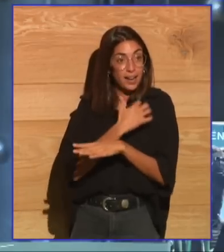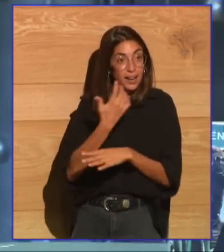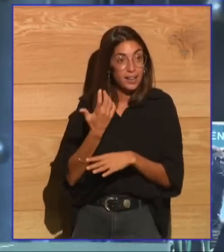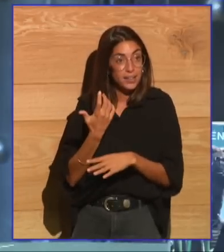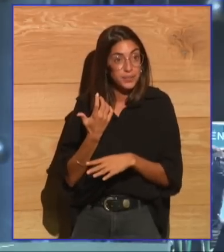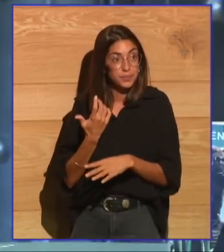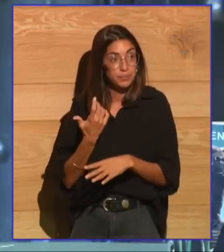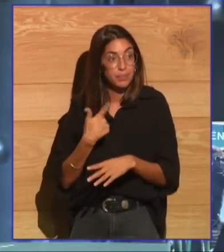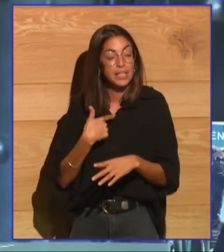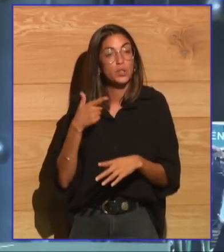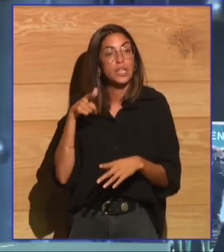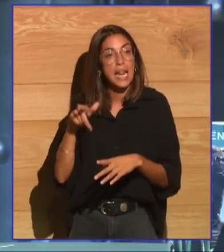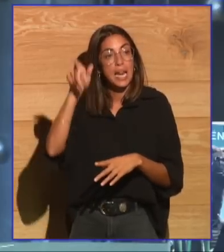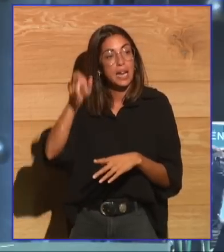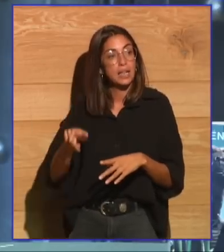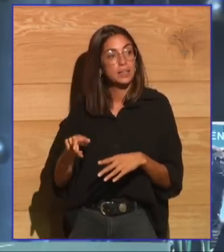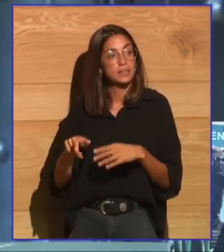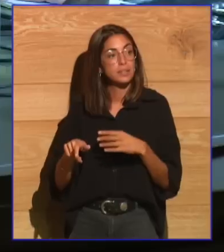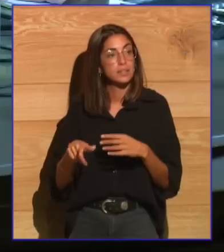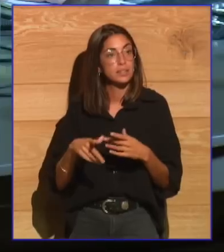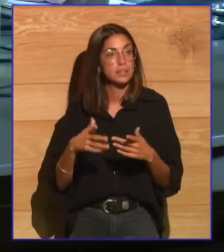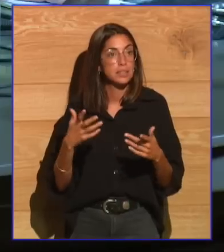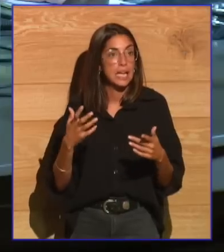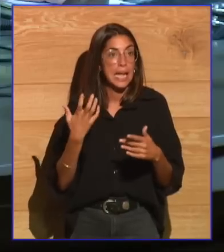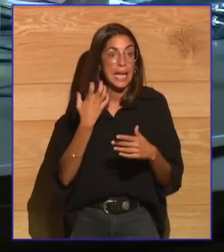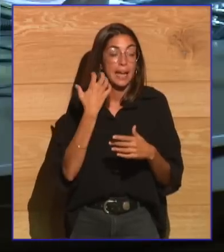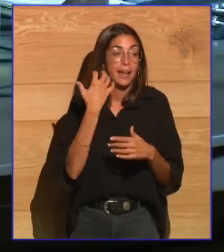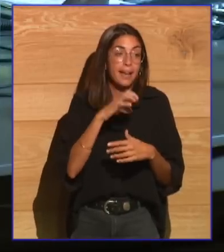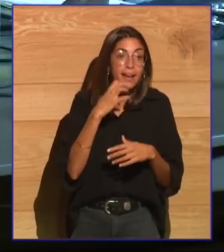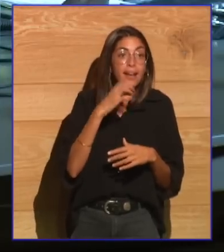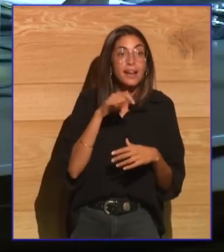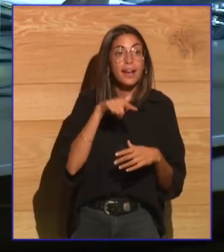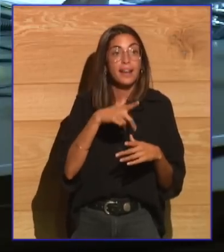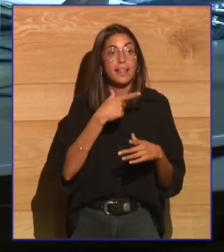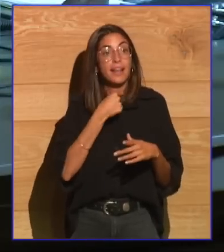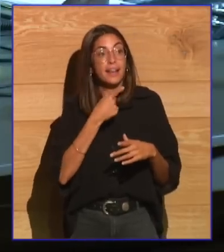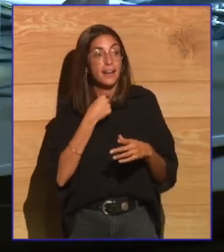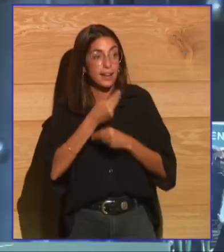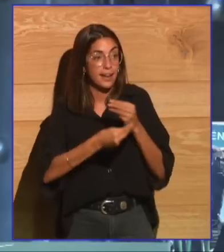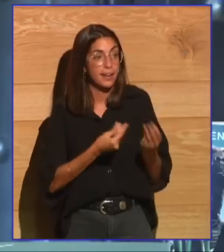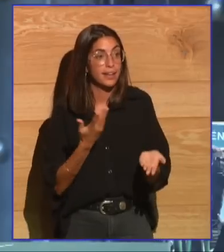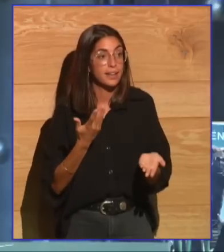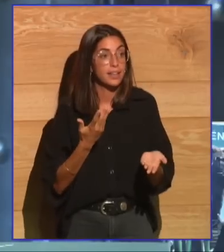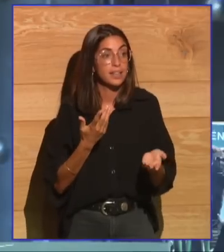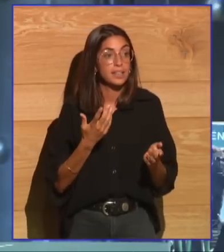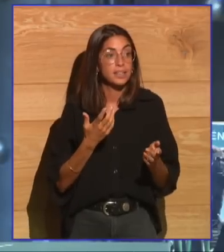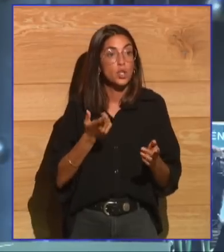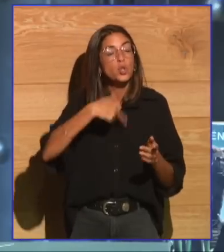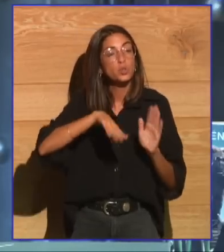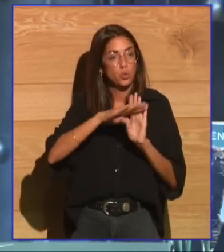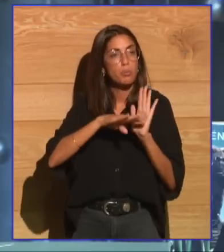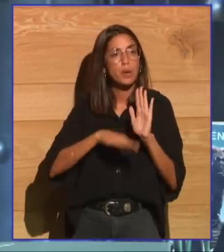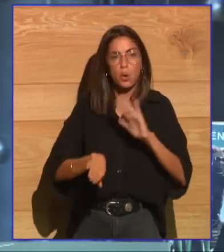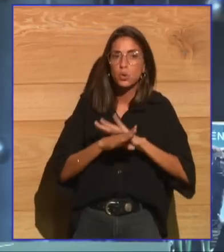él se fue a buscar su por ejemplo cuando